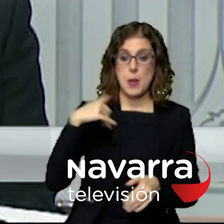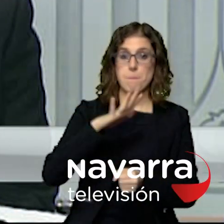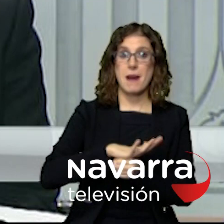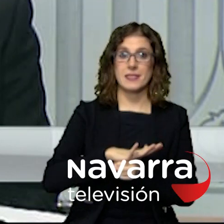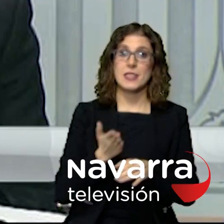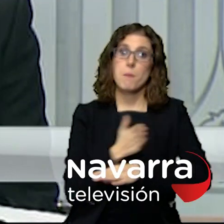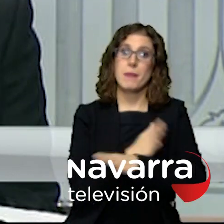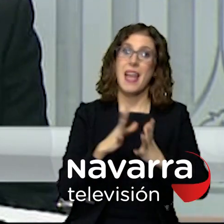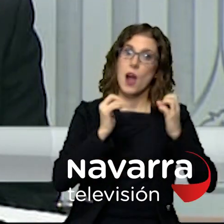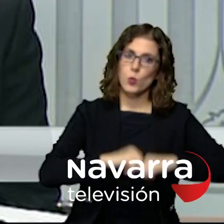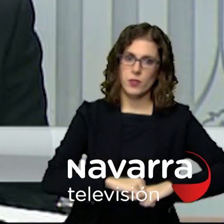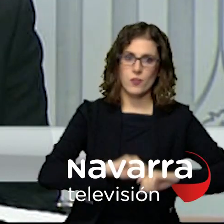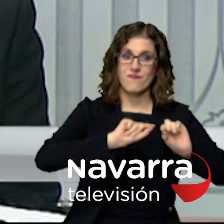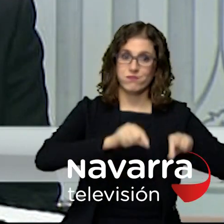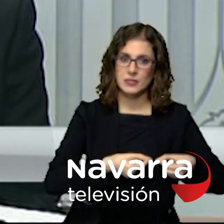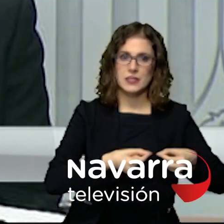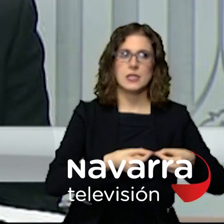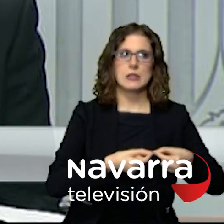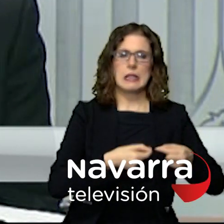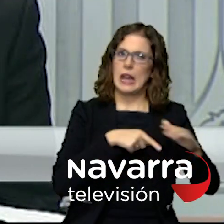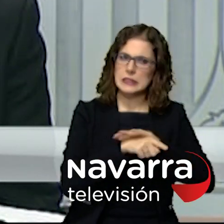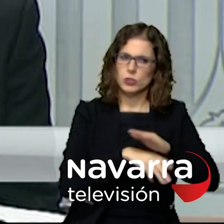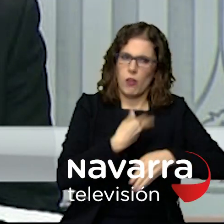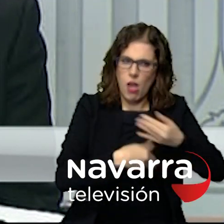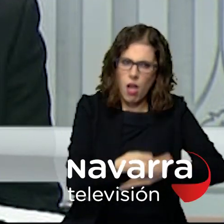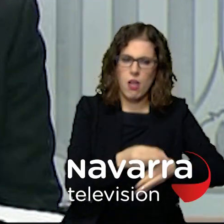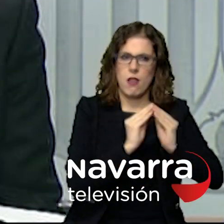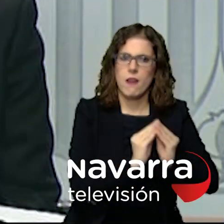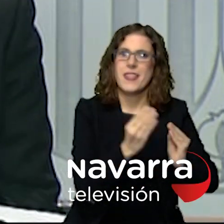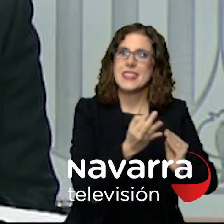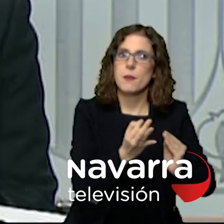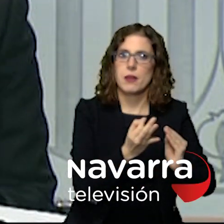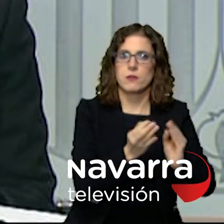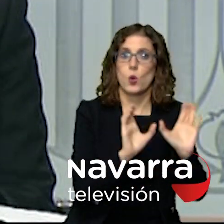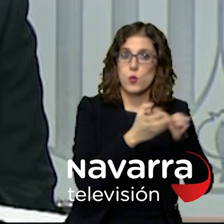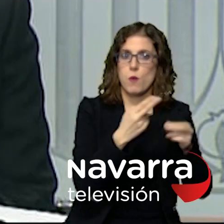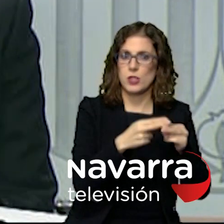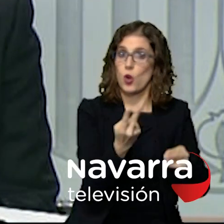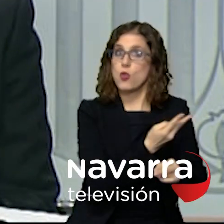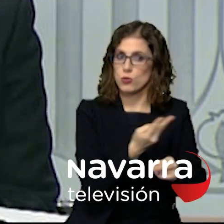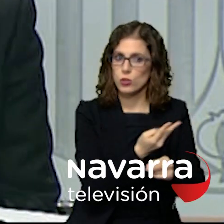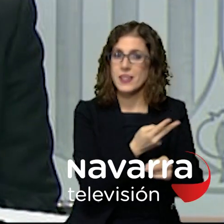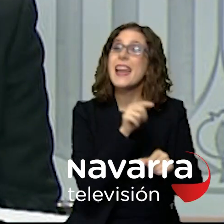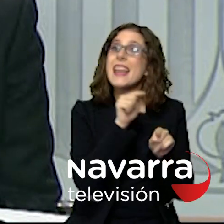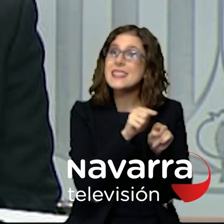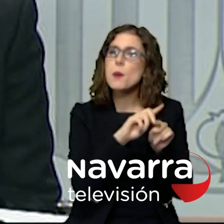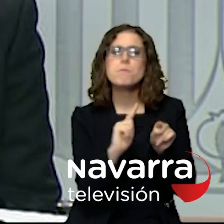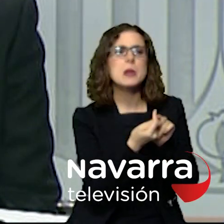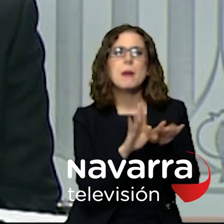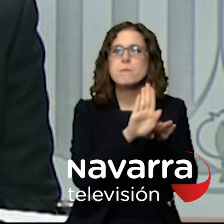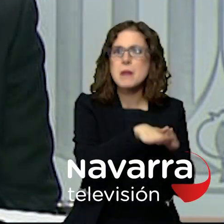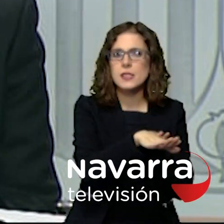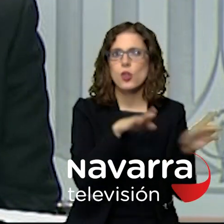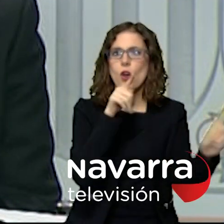que deben gestionar y culminar las formaciones políticas es el primer paso para